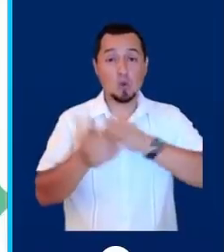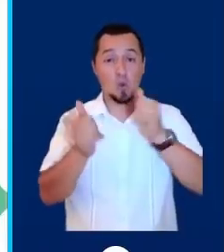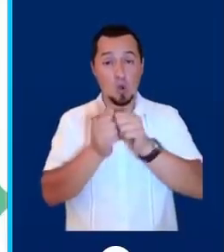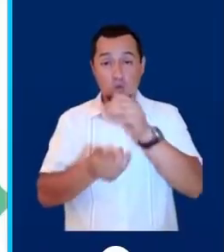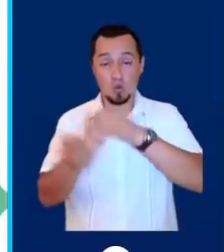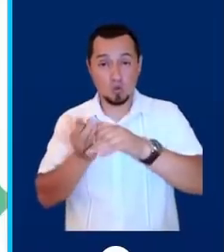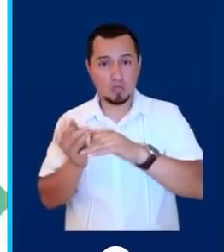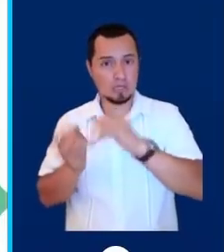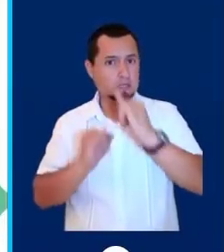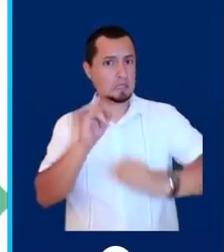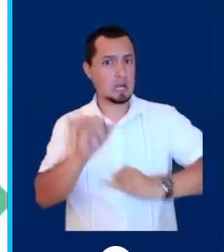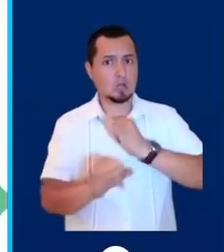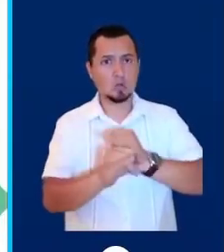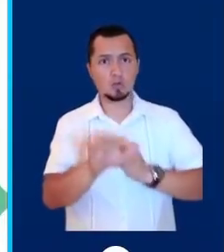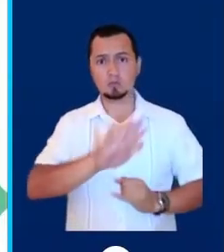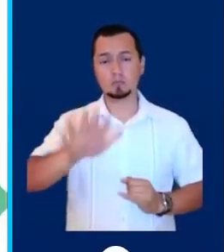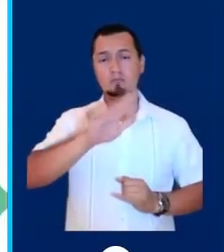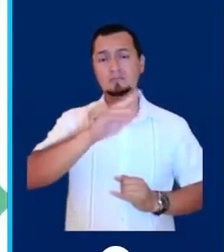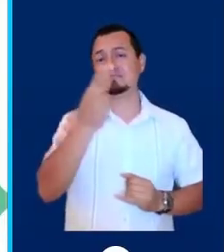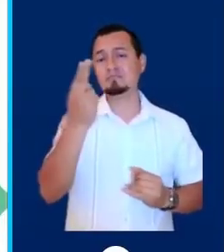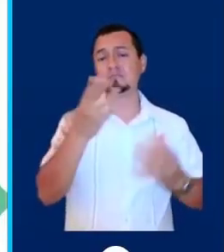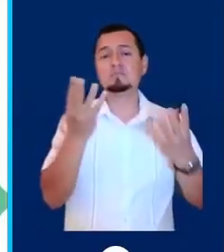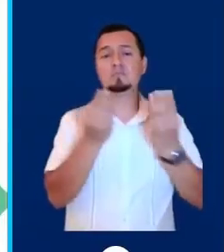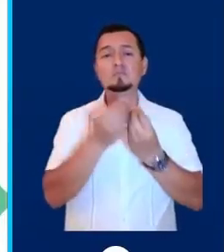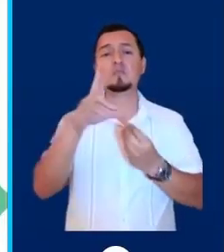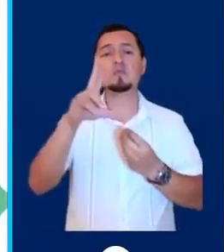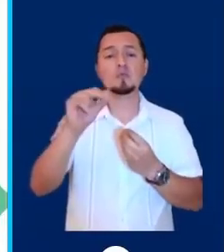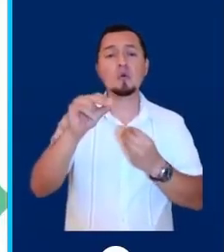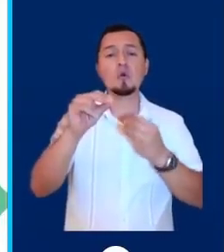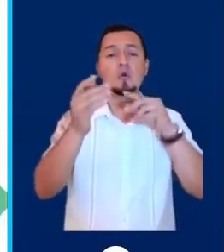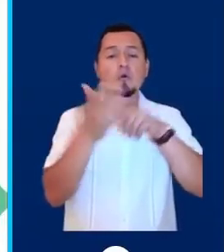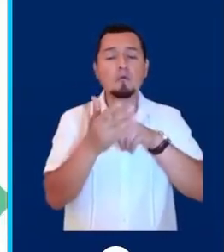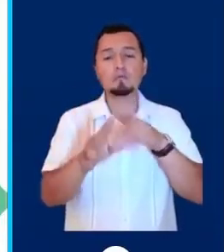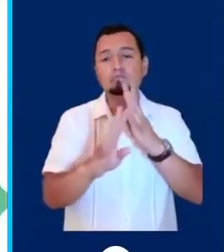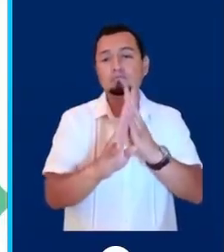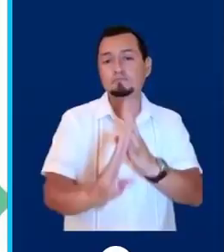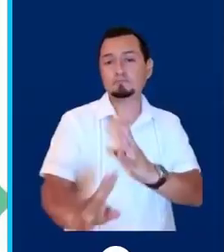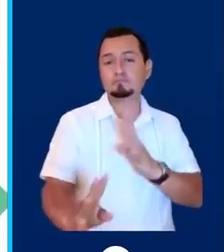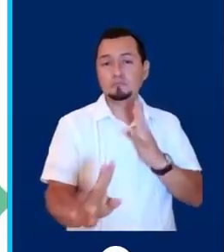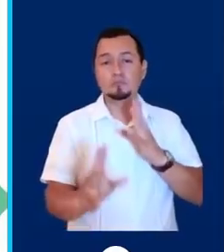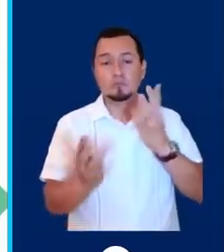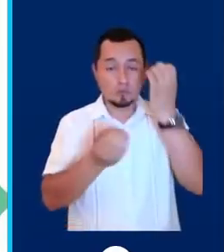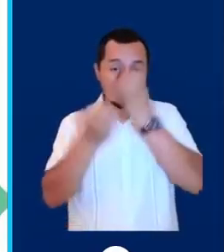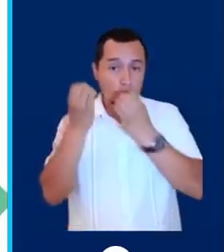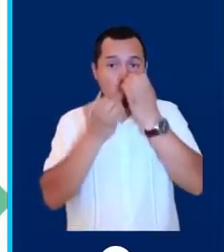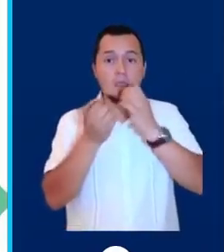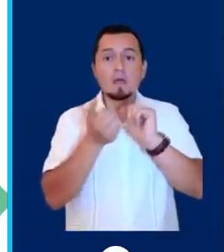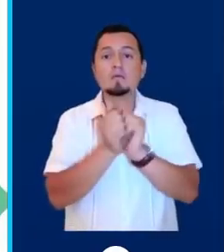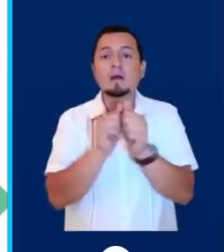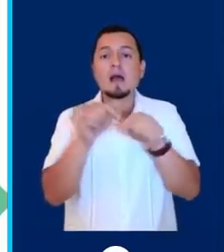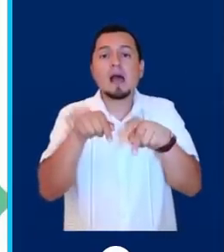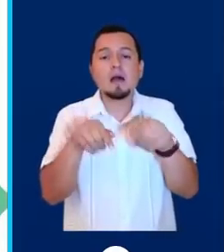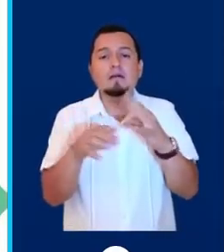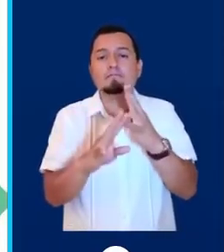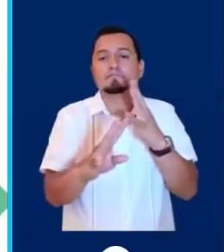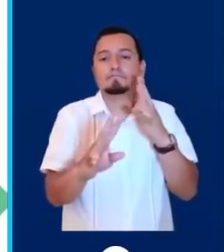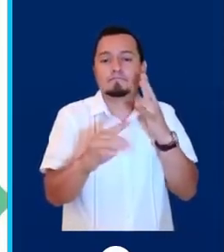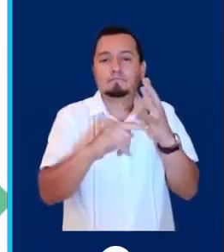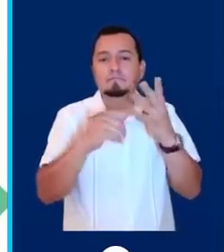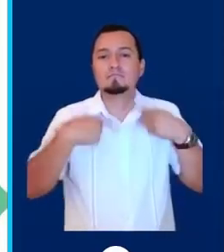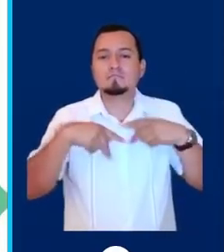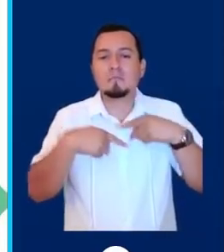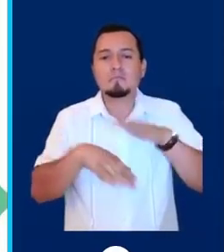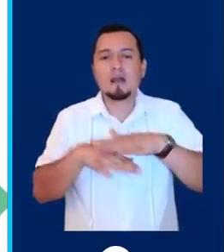locales como internacionales, recomiendan no tener filtros sanitarios al ingreso de las escuelas porque provoca una concentración innecesaria de